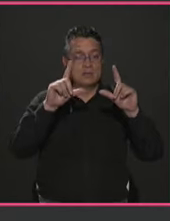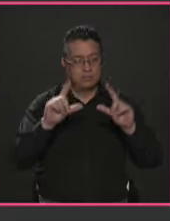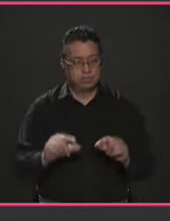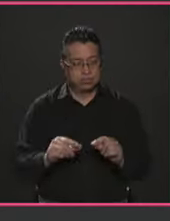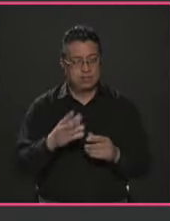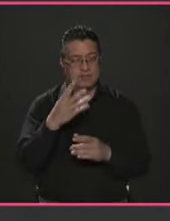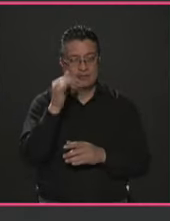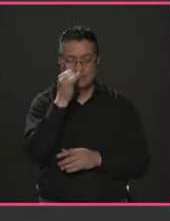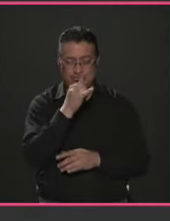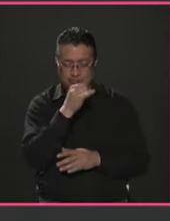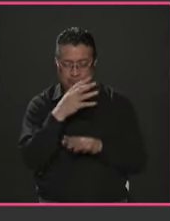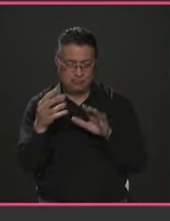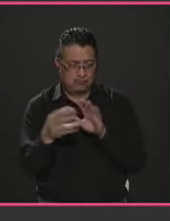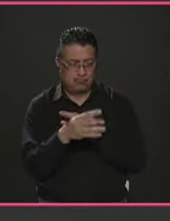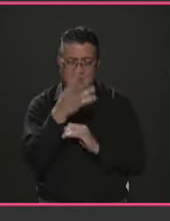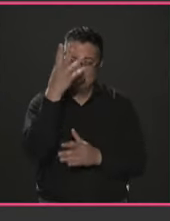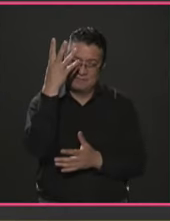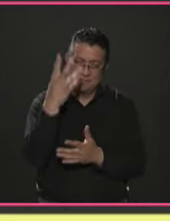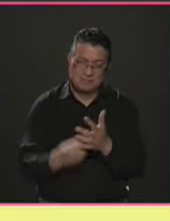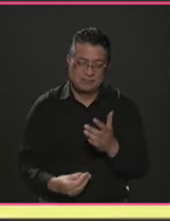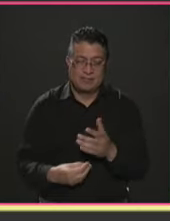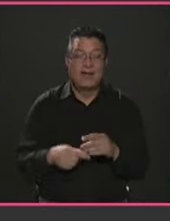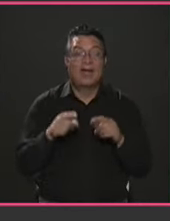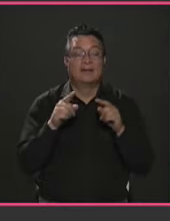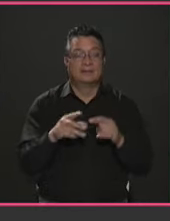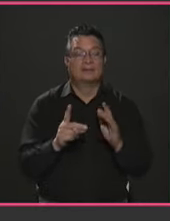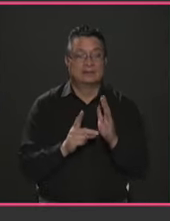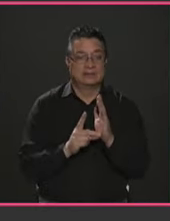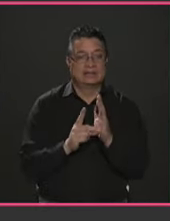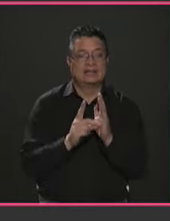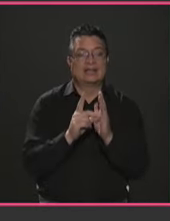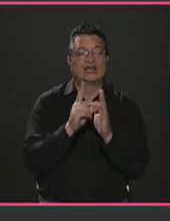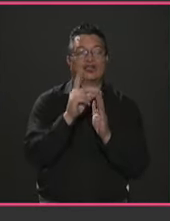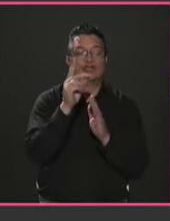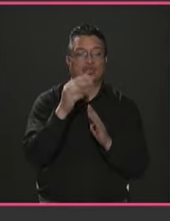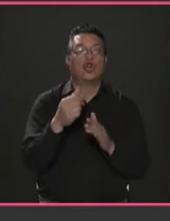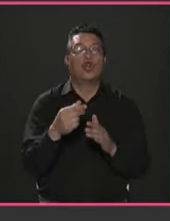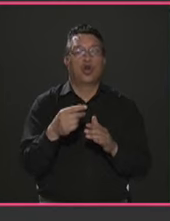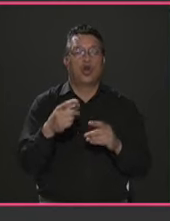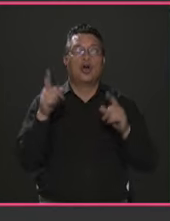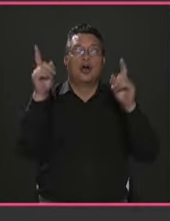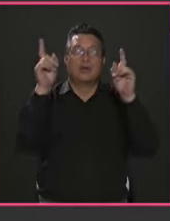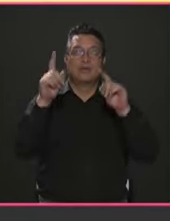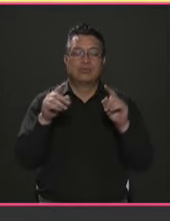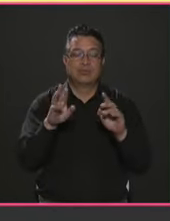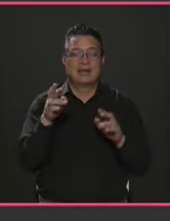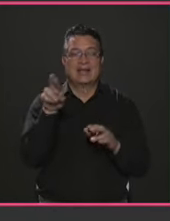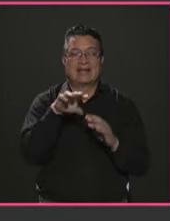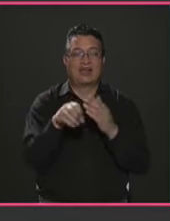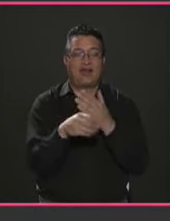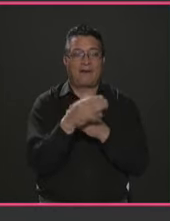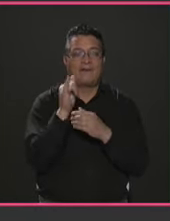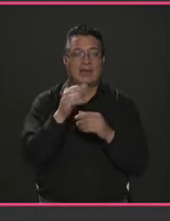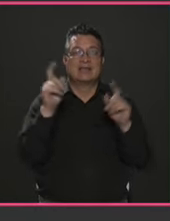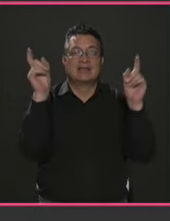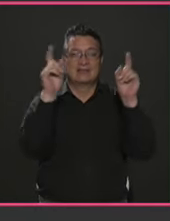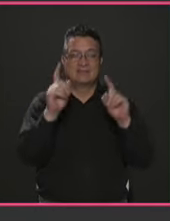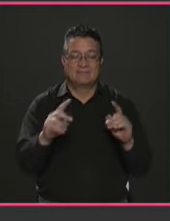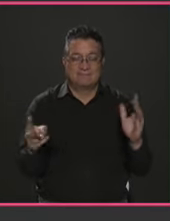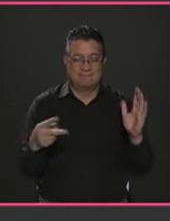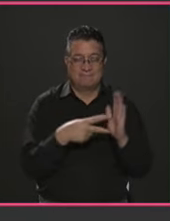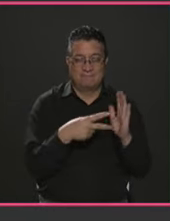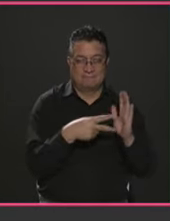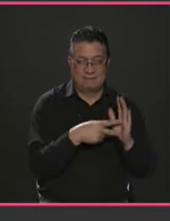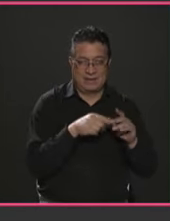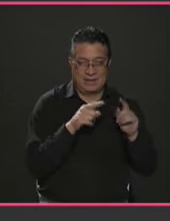implica crecer en el desarrollo de energías renovables y en electrificación